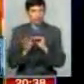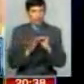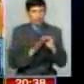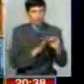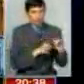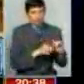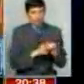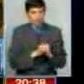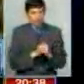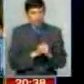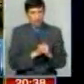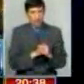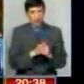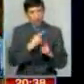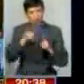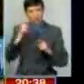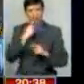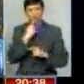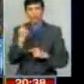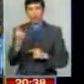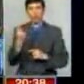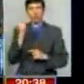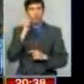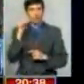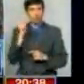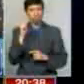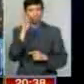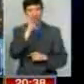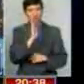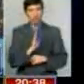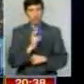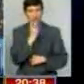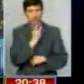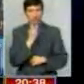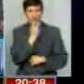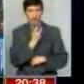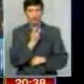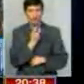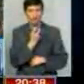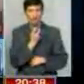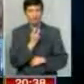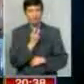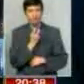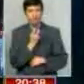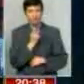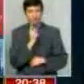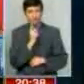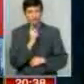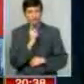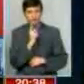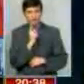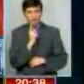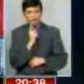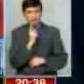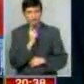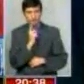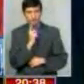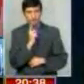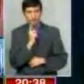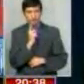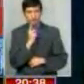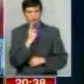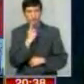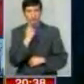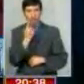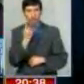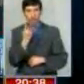que, bueno, están ganando, pero hasta al final, bueno. Le pregunta